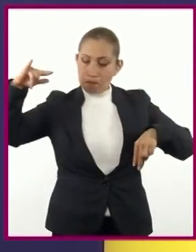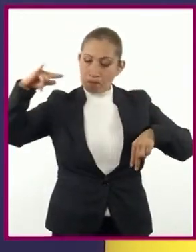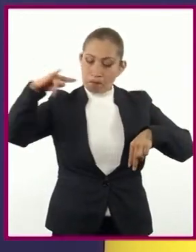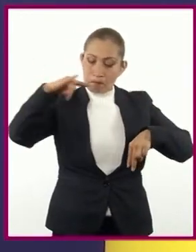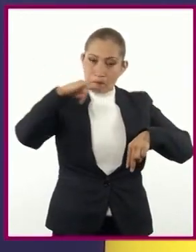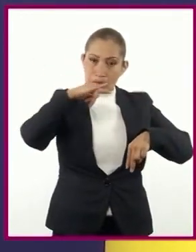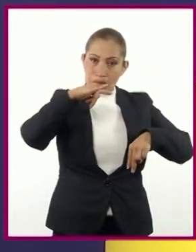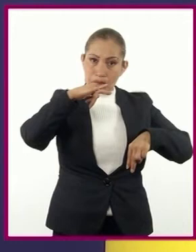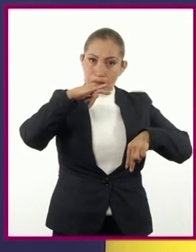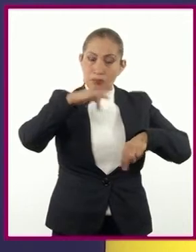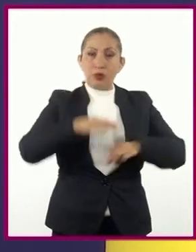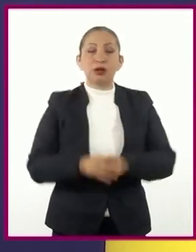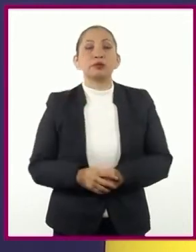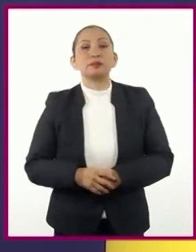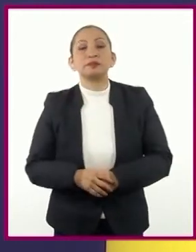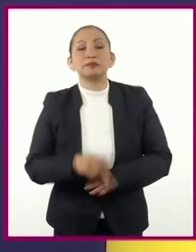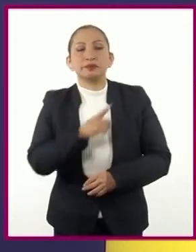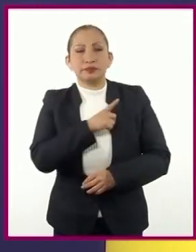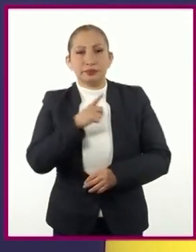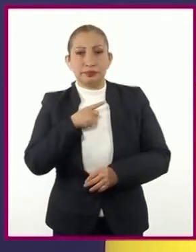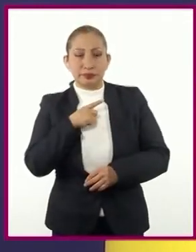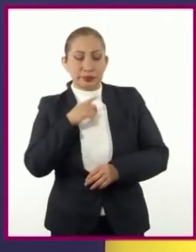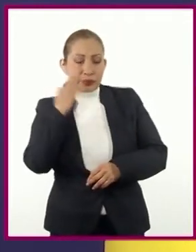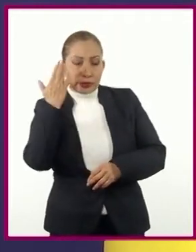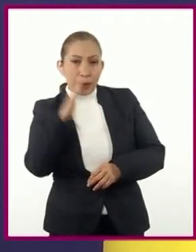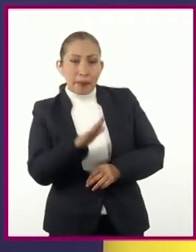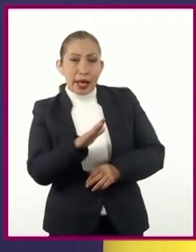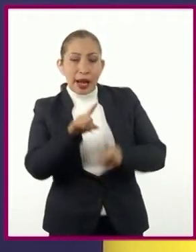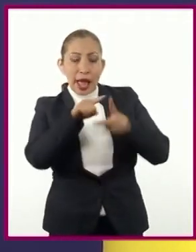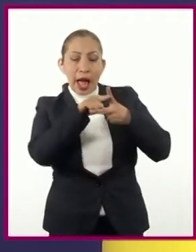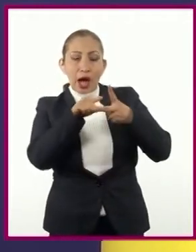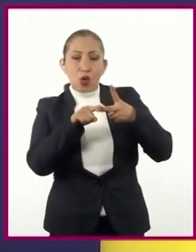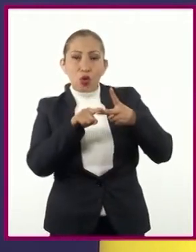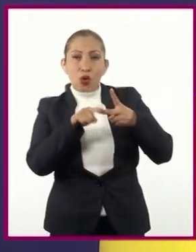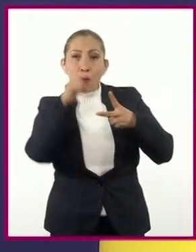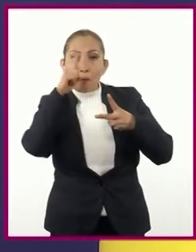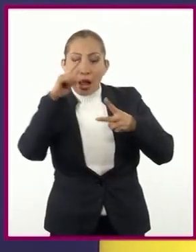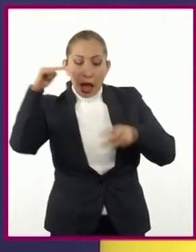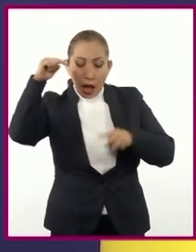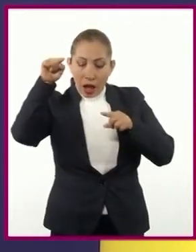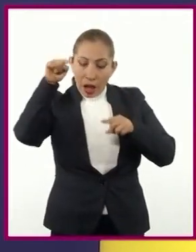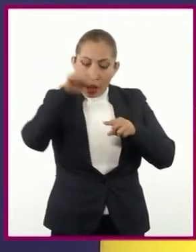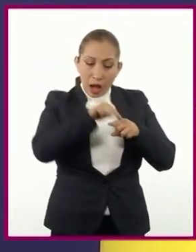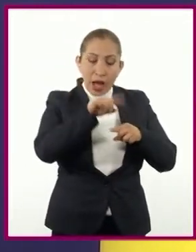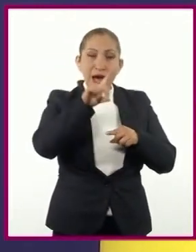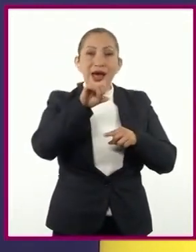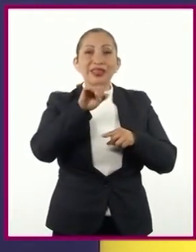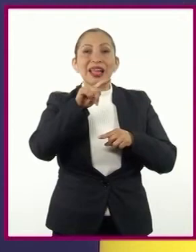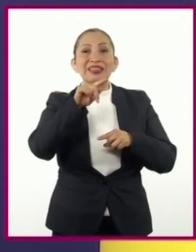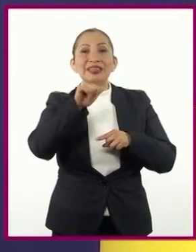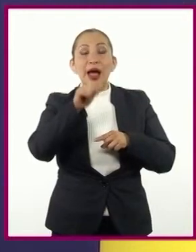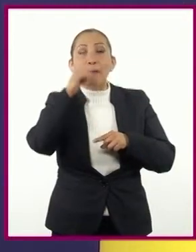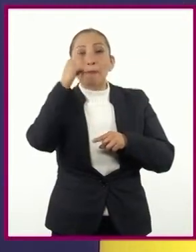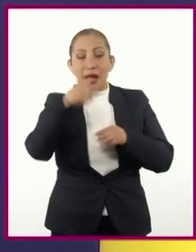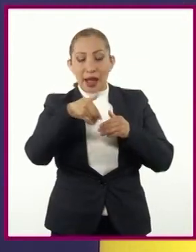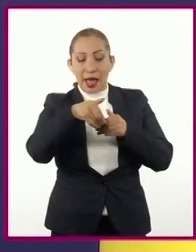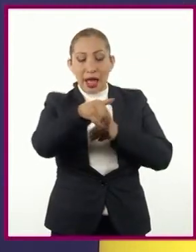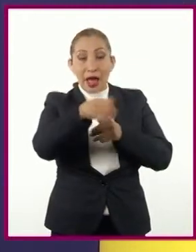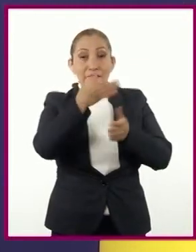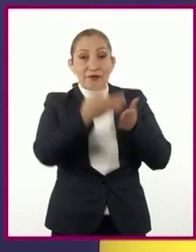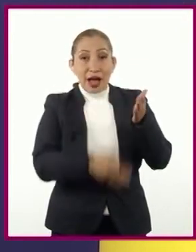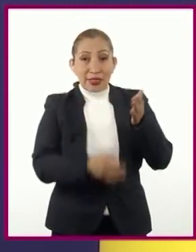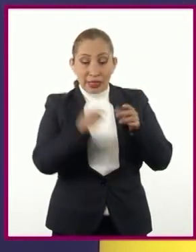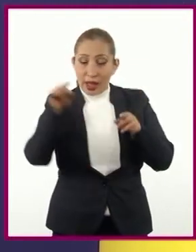avión. Se debe encontrar el ángulo de depresión, delta, para lo que resta de